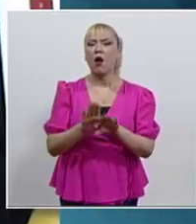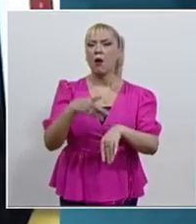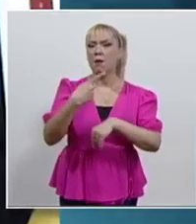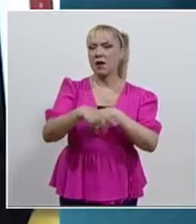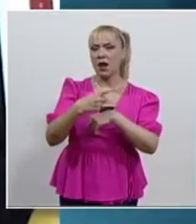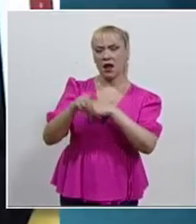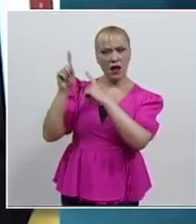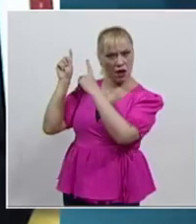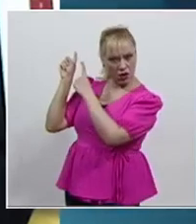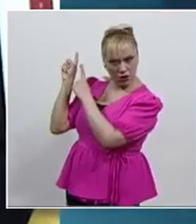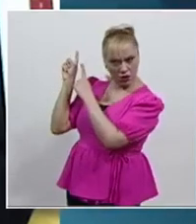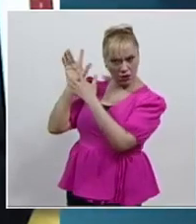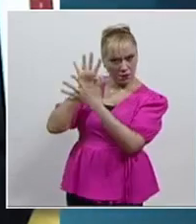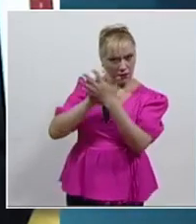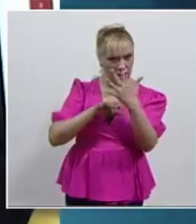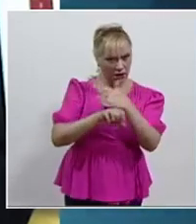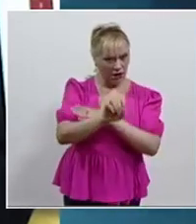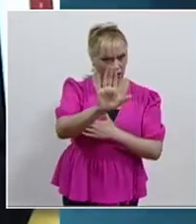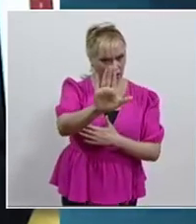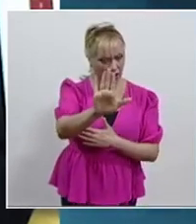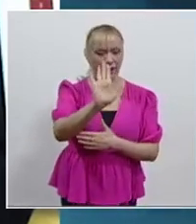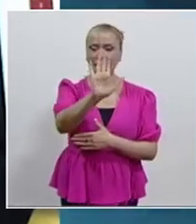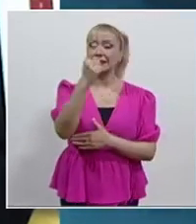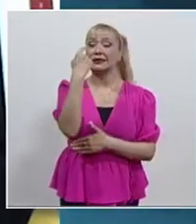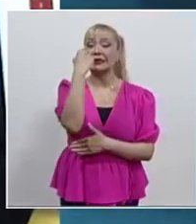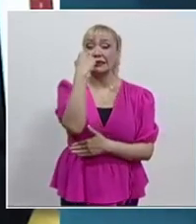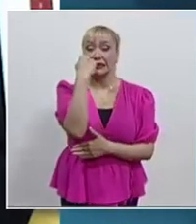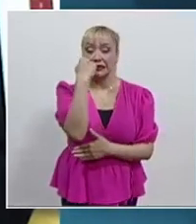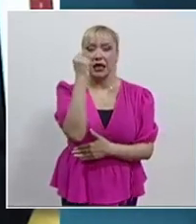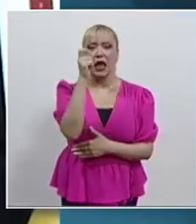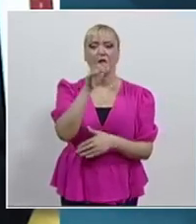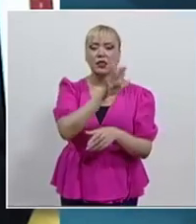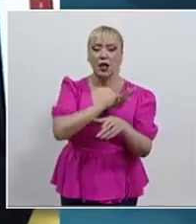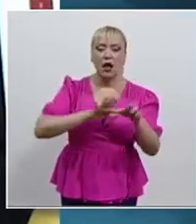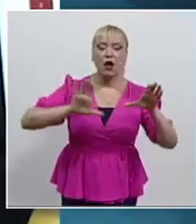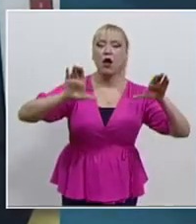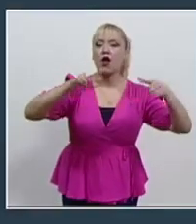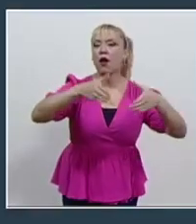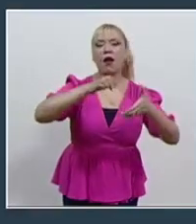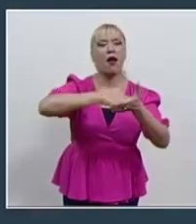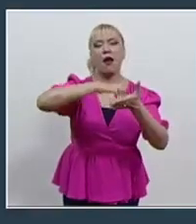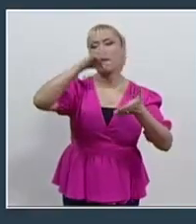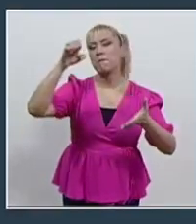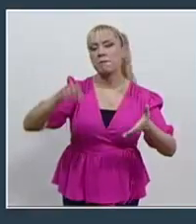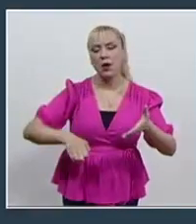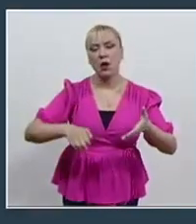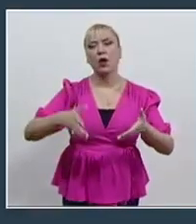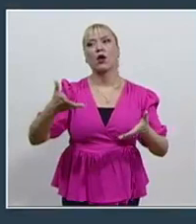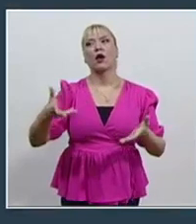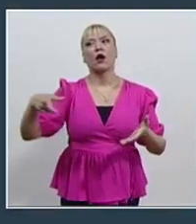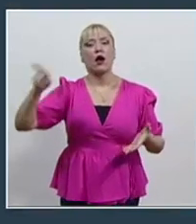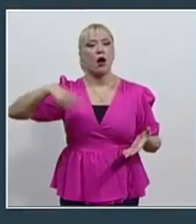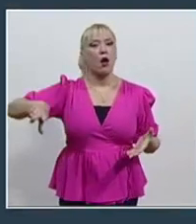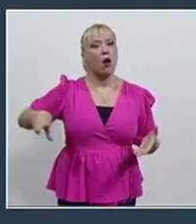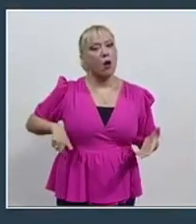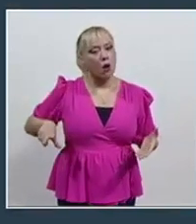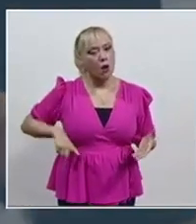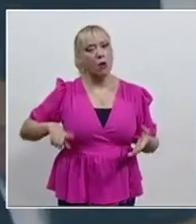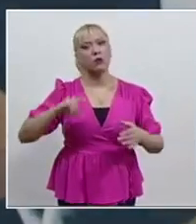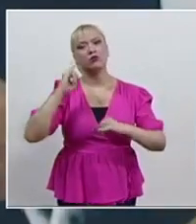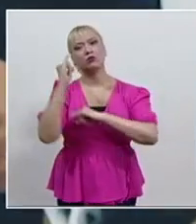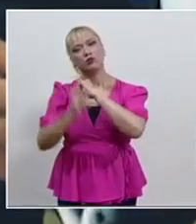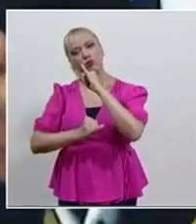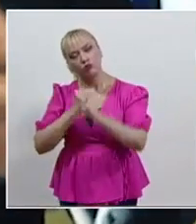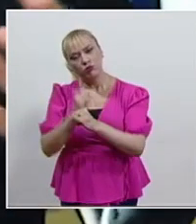abstracto, diseñados para proteger bienes jurídicos de carácter colectivo, tales como la seguridad del Estado o internacional y la